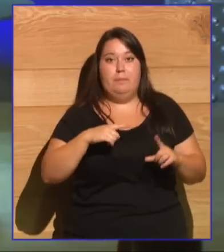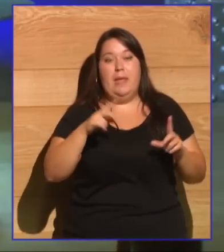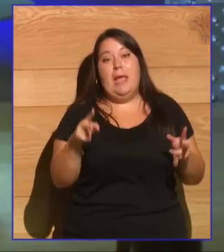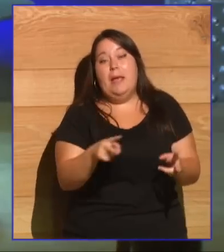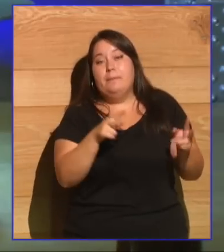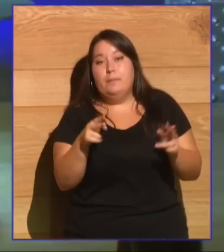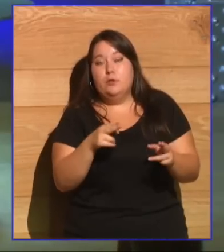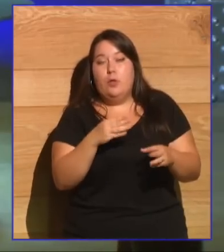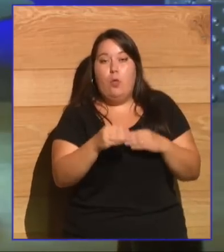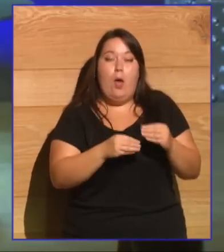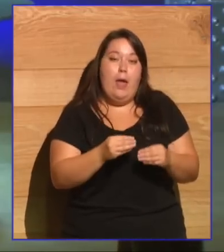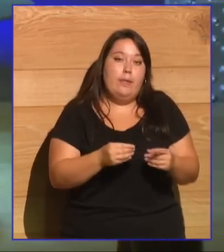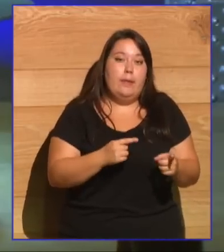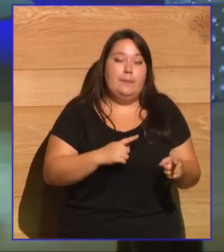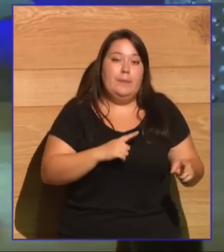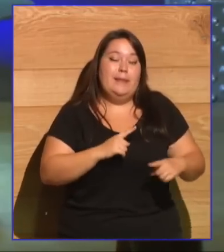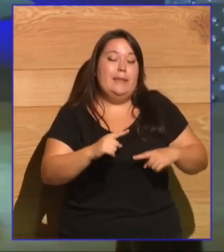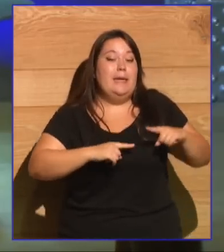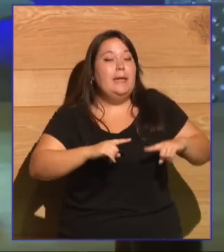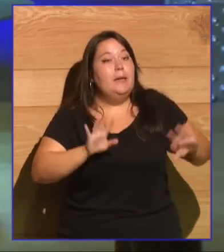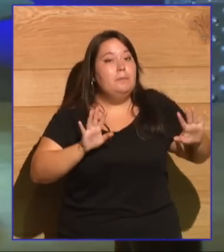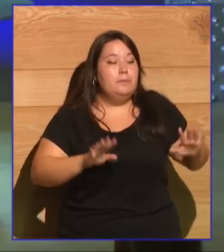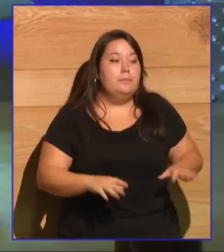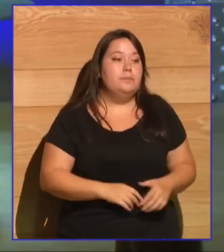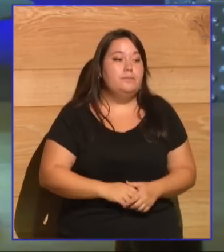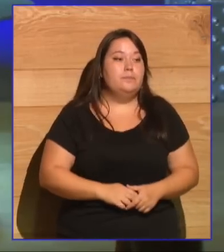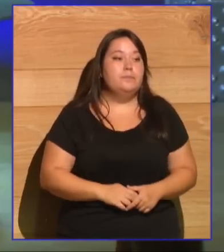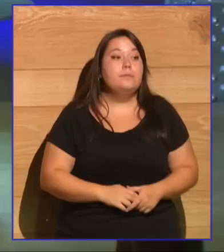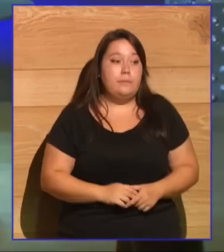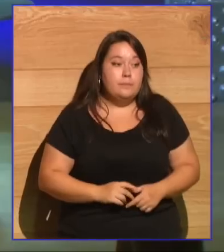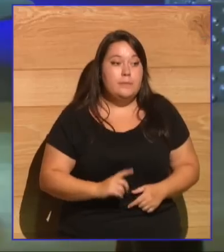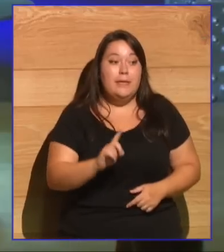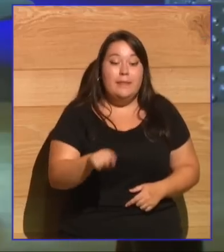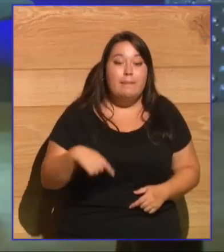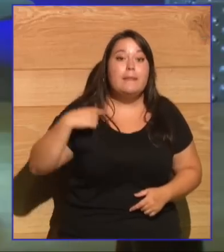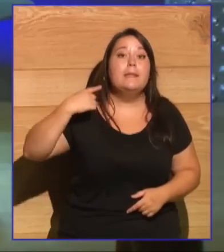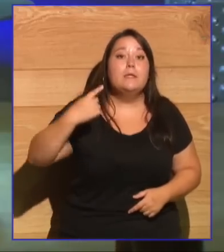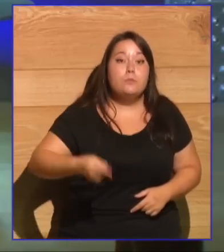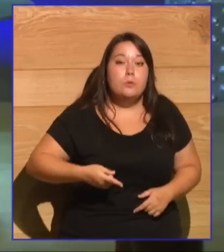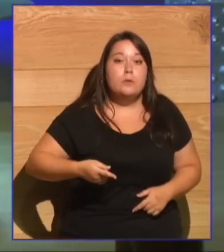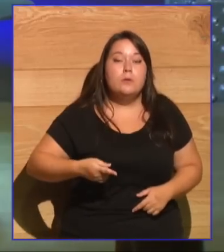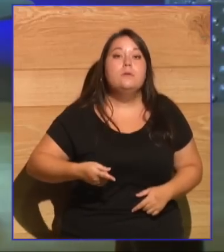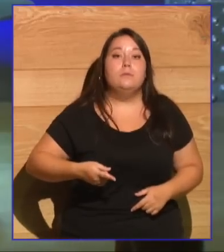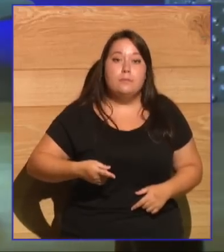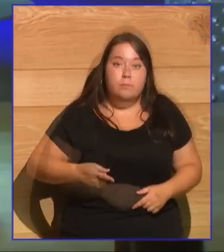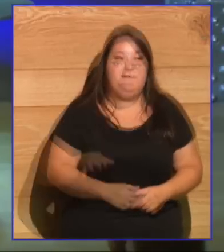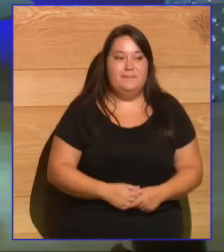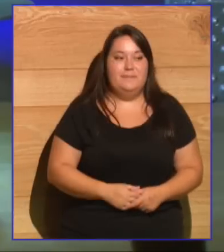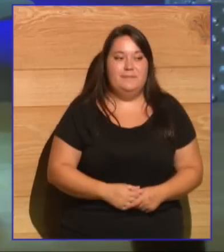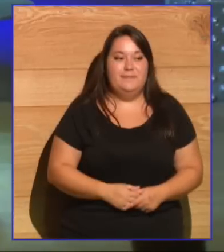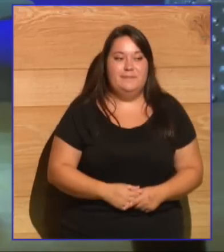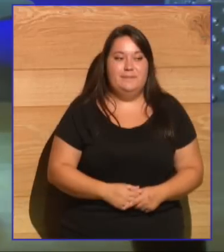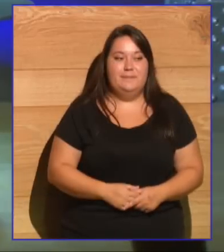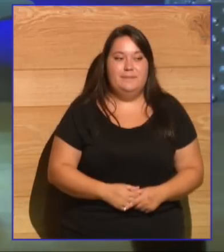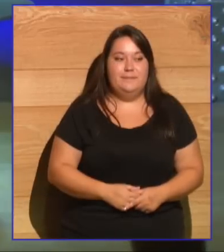que todavía no me entra muy bien y va y la siguiente va el tío y pone tú